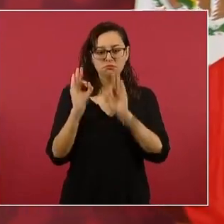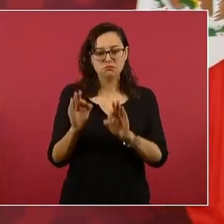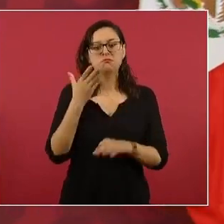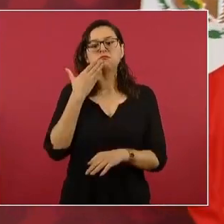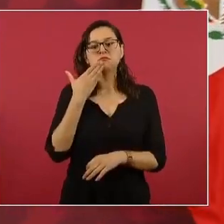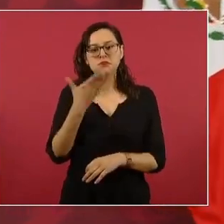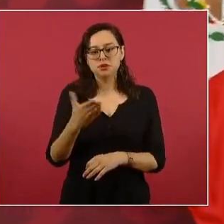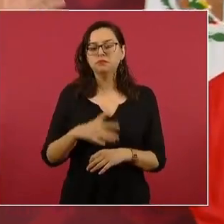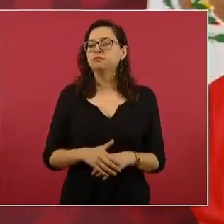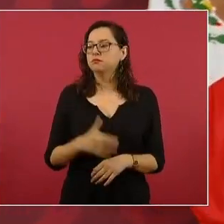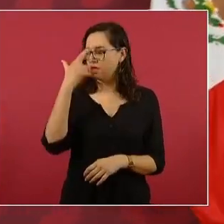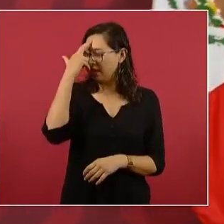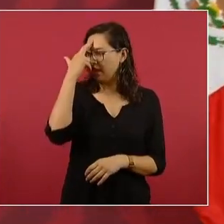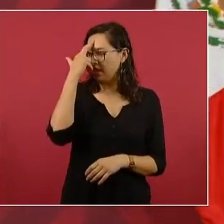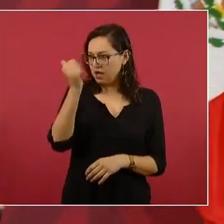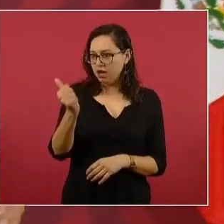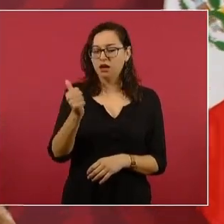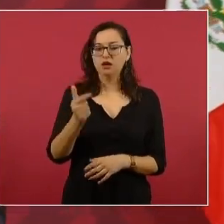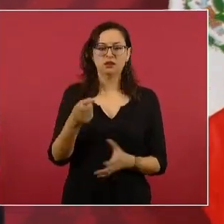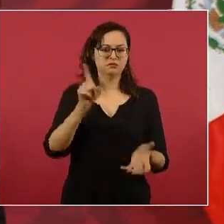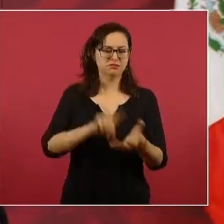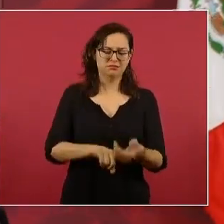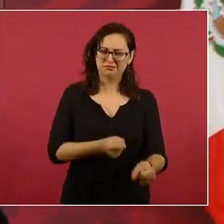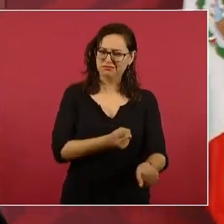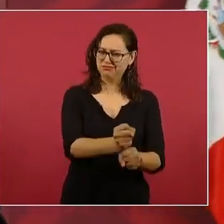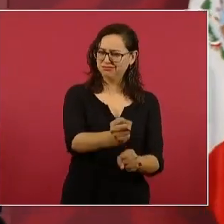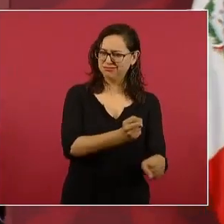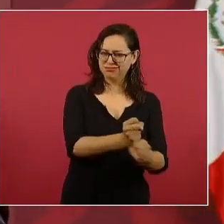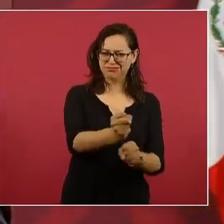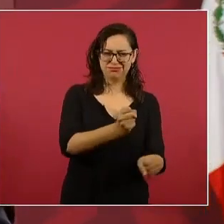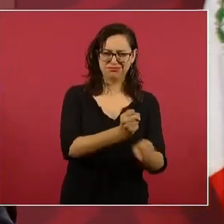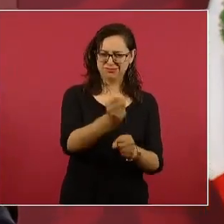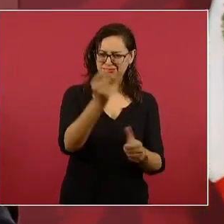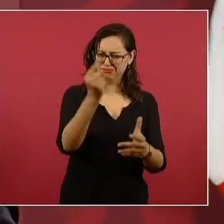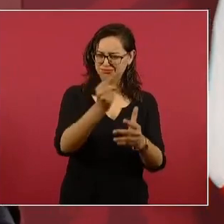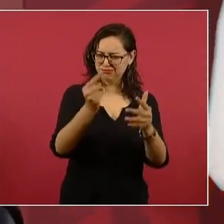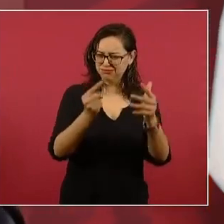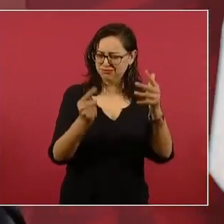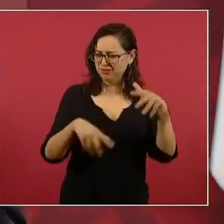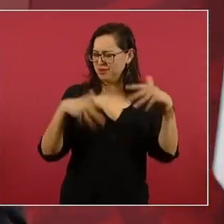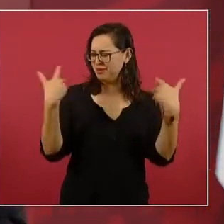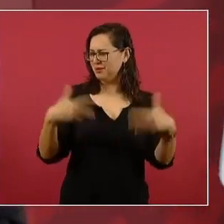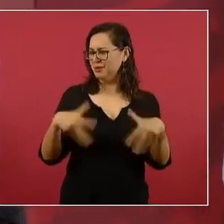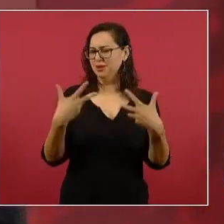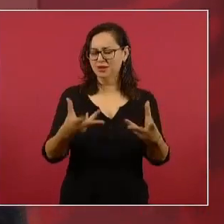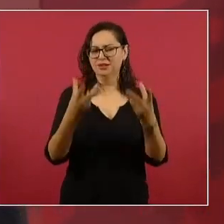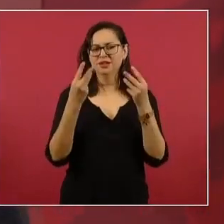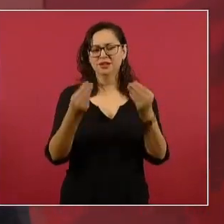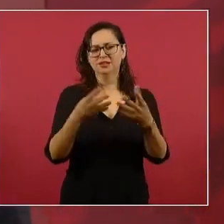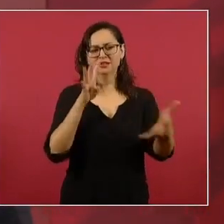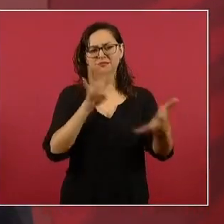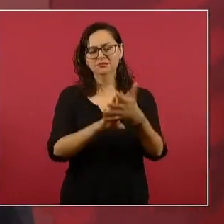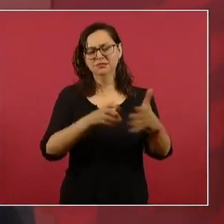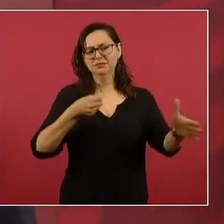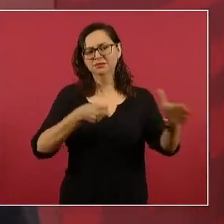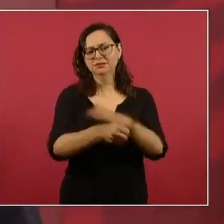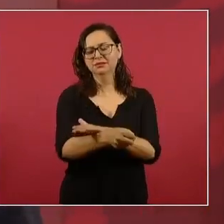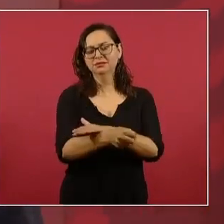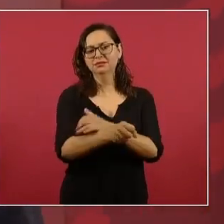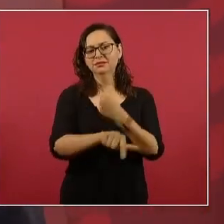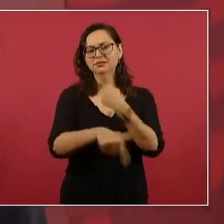Y hay todas las pruebas de que fue torturada y que lleva 12, 14 años presa